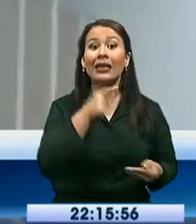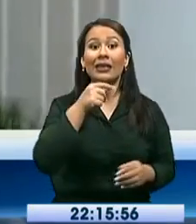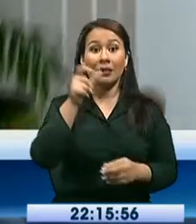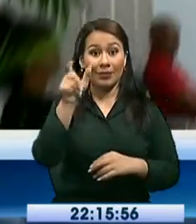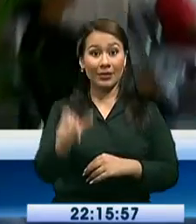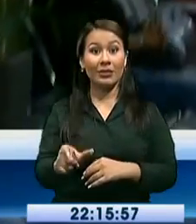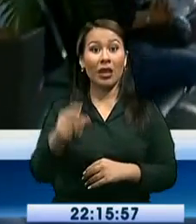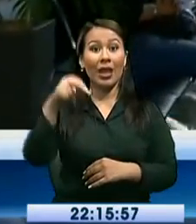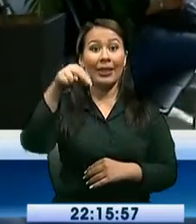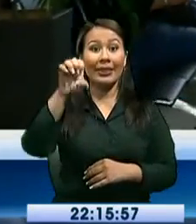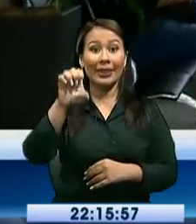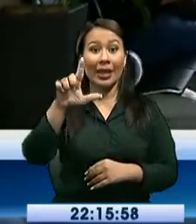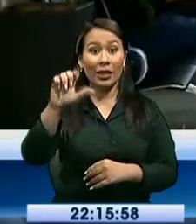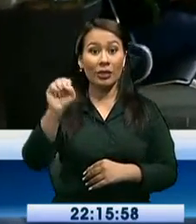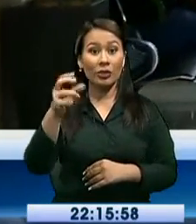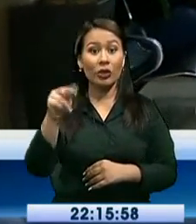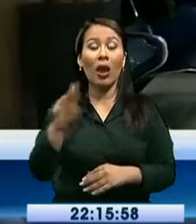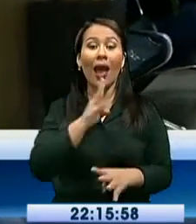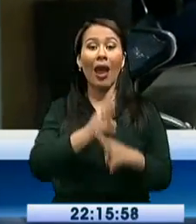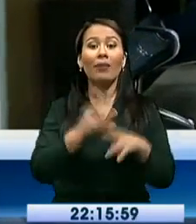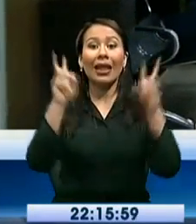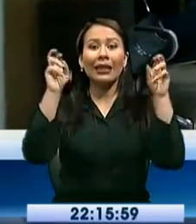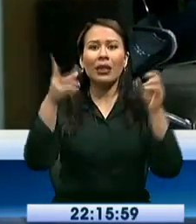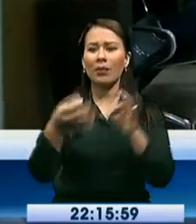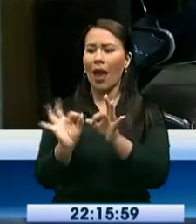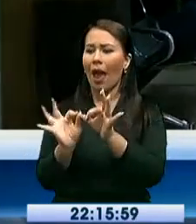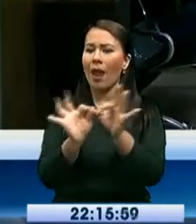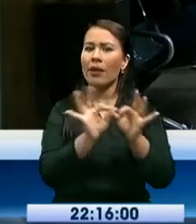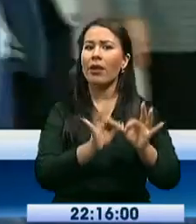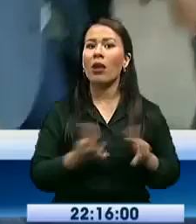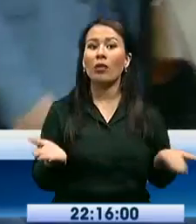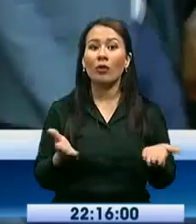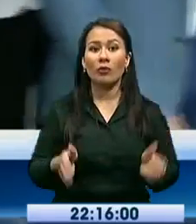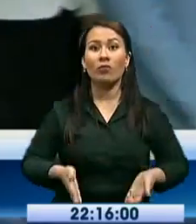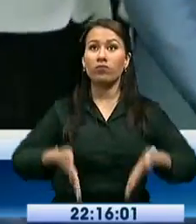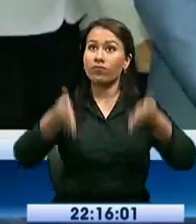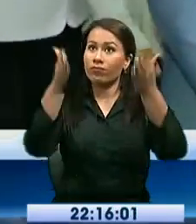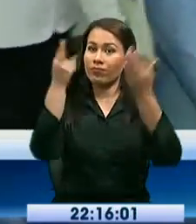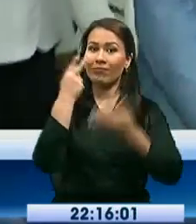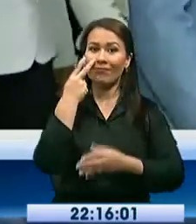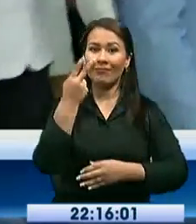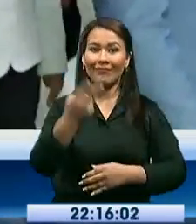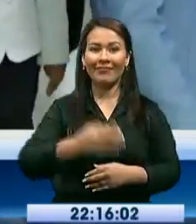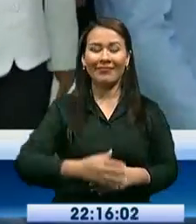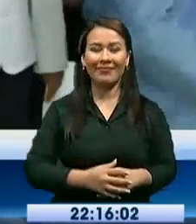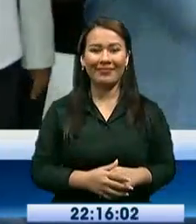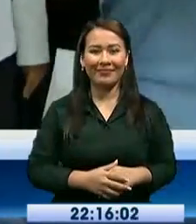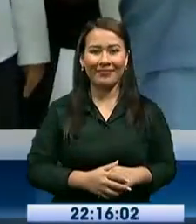Arbito destacó el trabajo logístico realizado en las unidades judiciales.